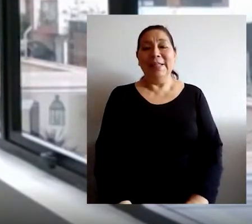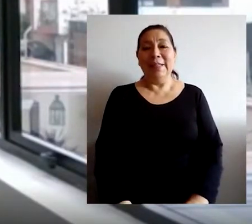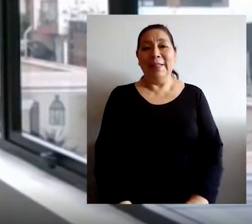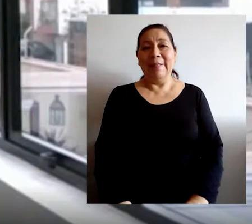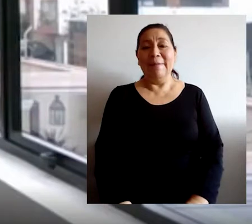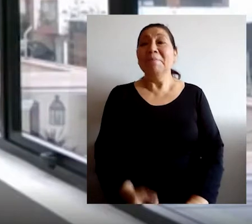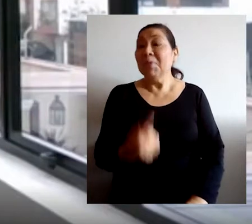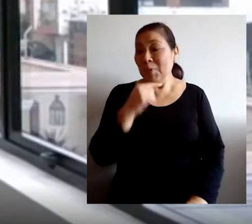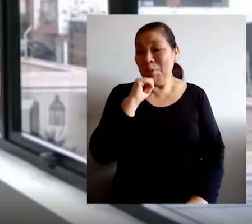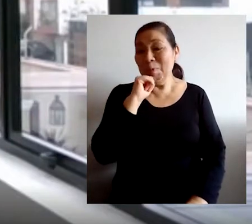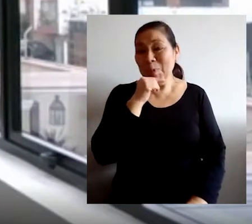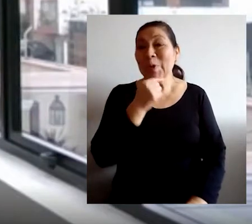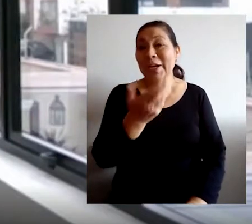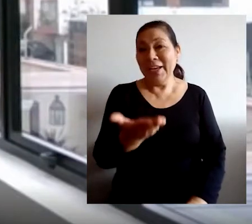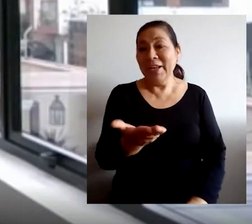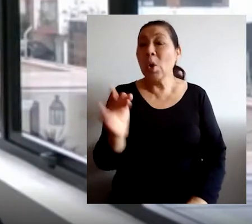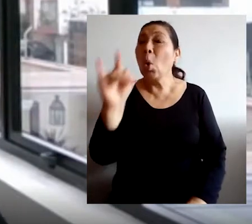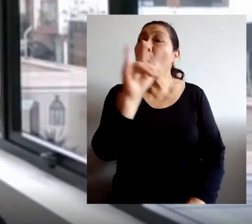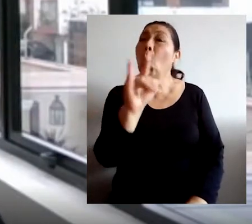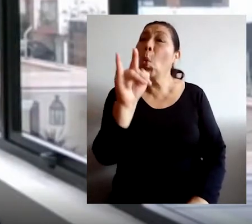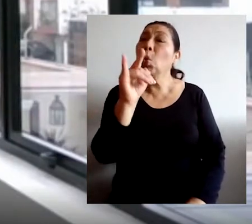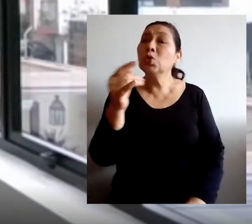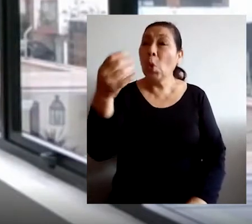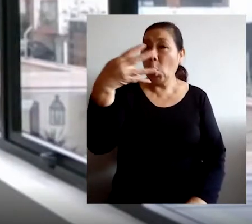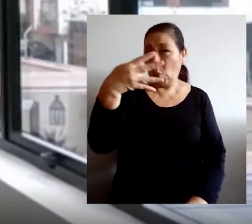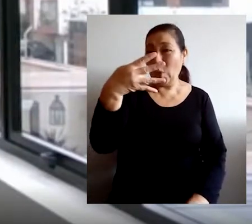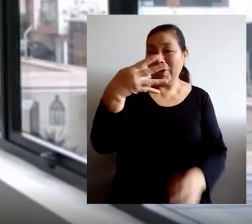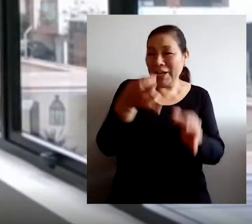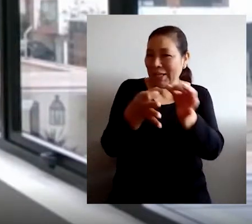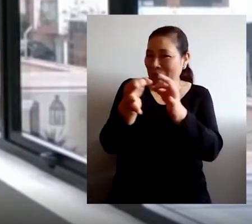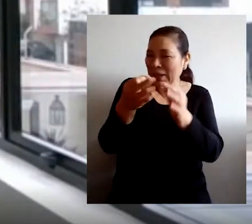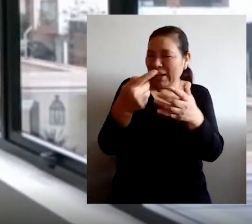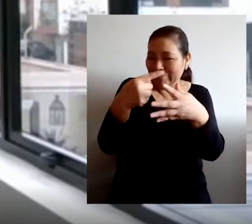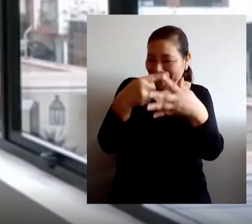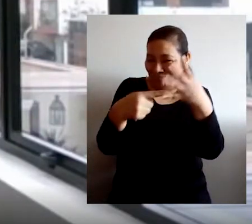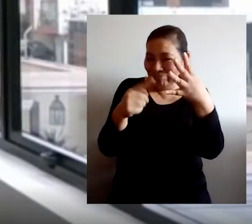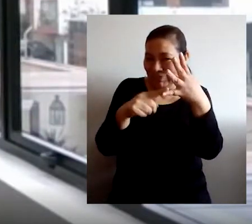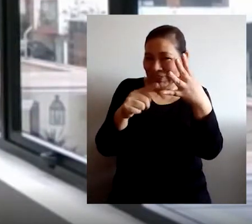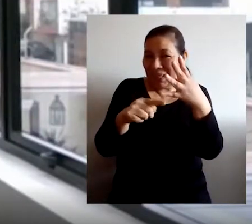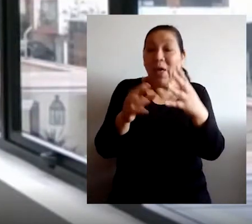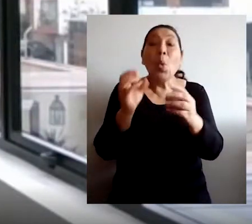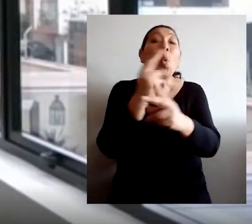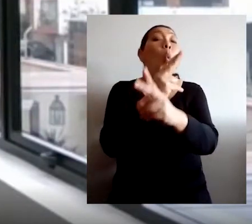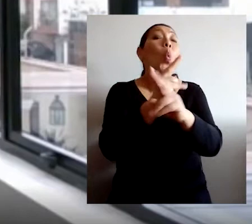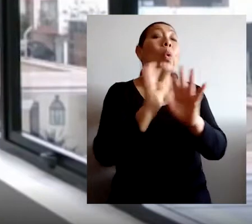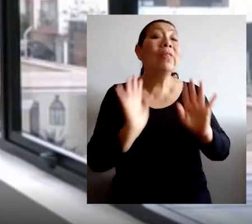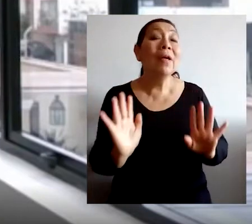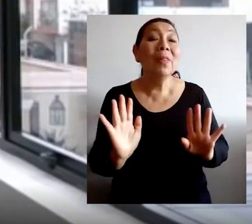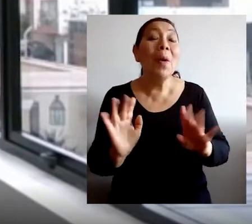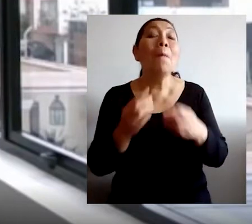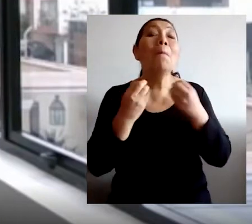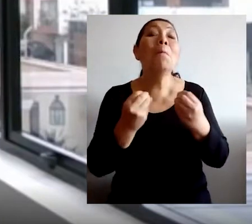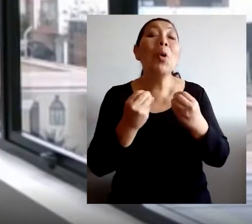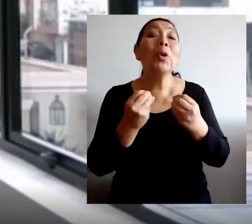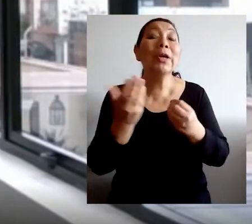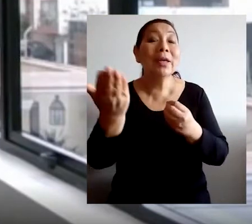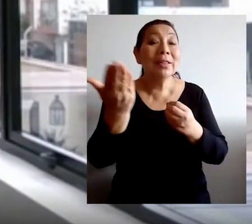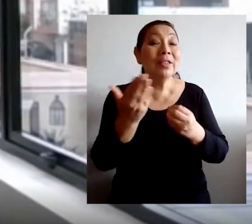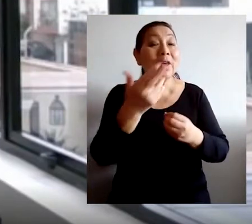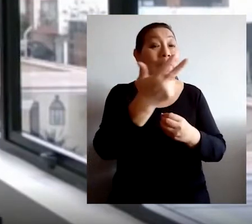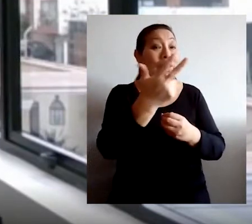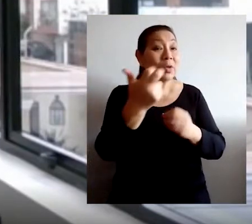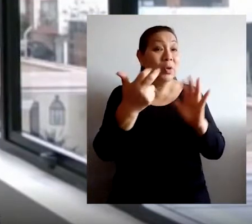finalmente, la doctora usa como cuarto y último argumento que tenga mucho cuidado, porque el petitorio